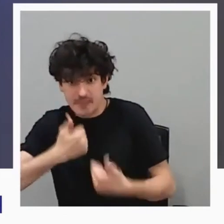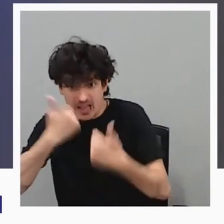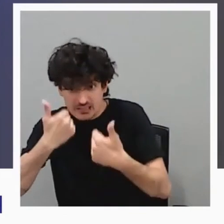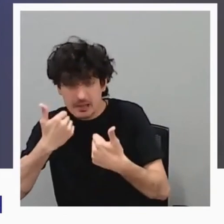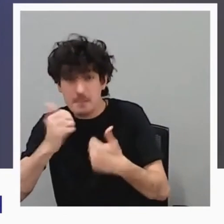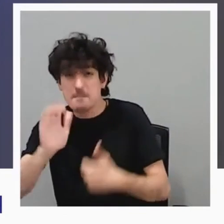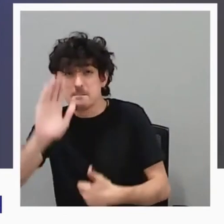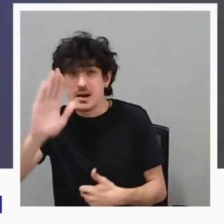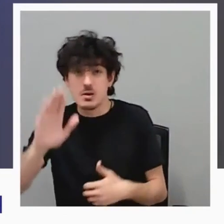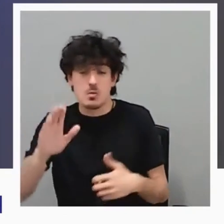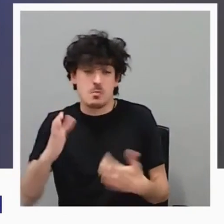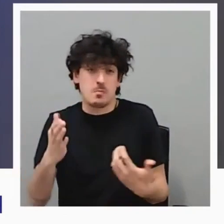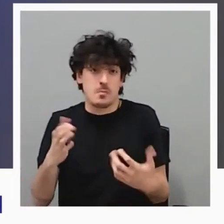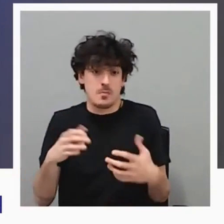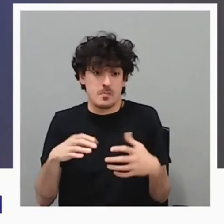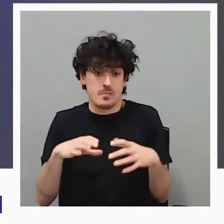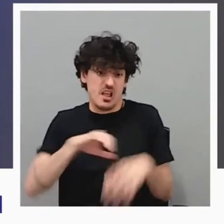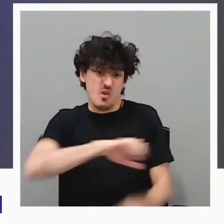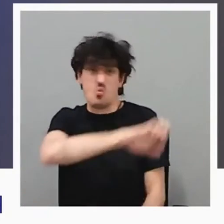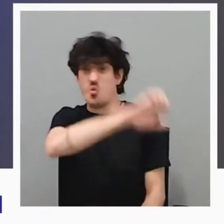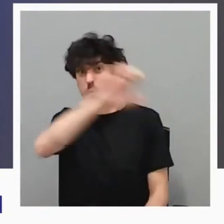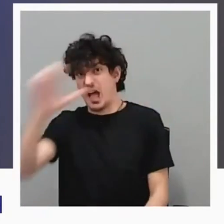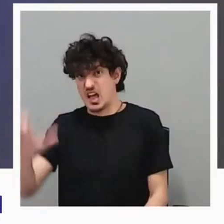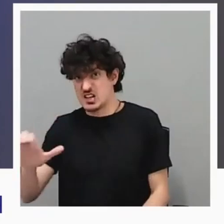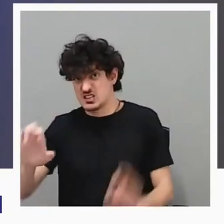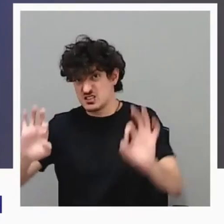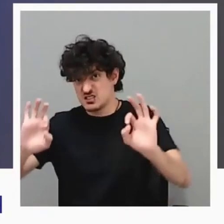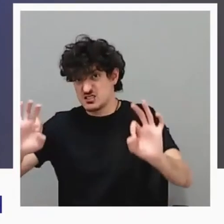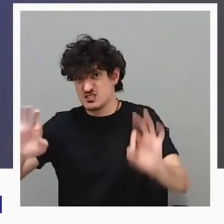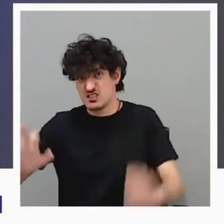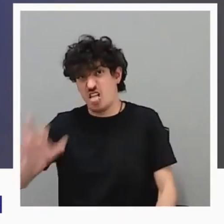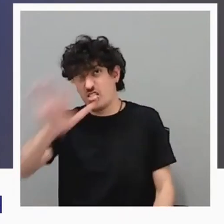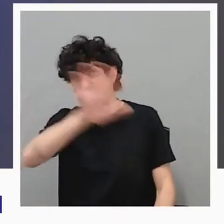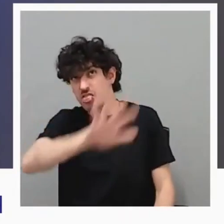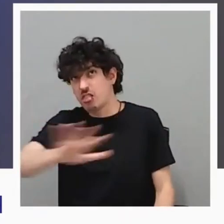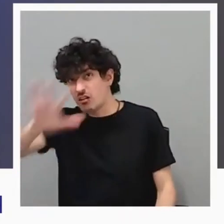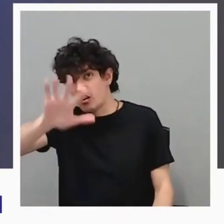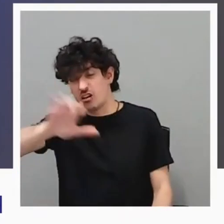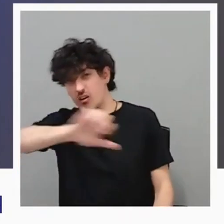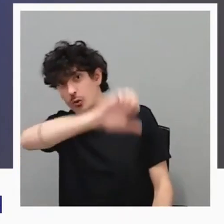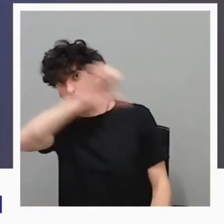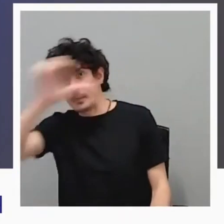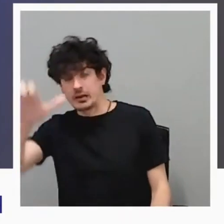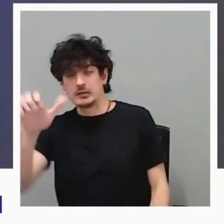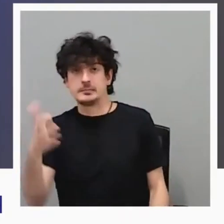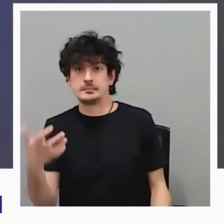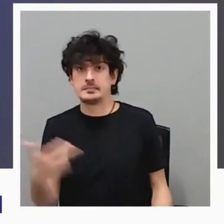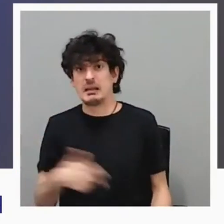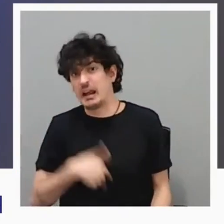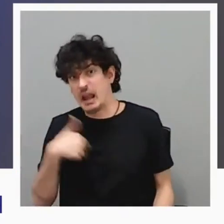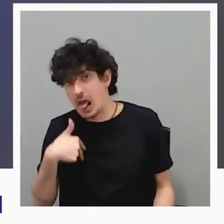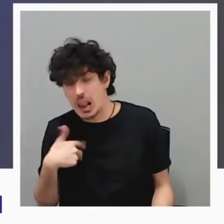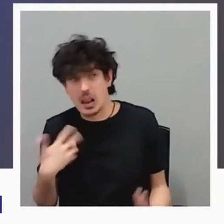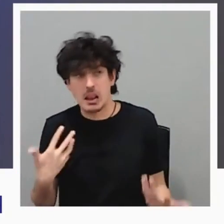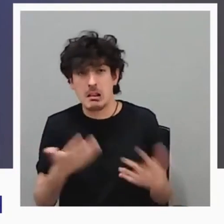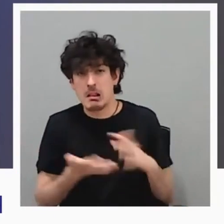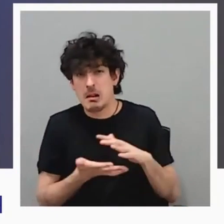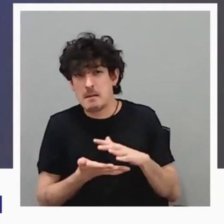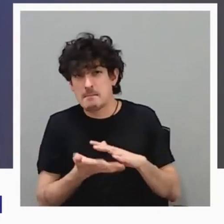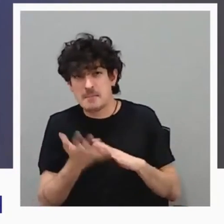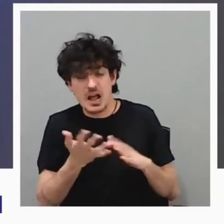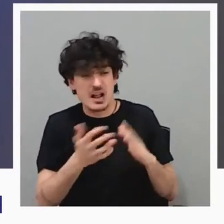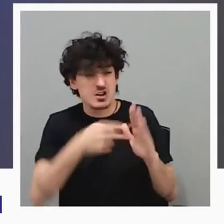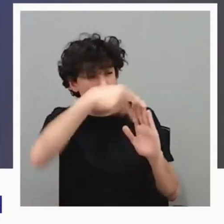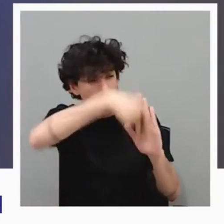tenemos una tendencia, en Europa en particular, tenemos una tendencia tremenda a que transformamos contextos normativos